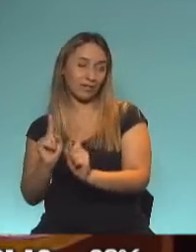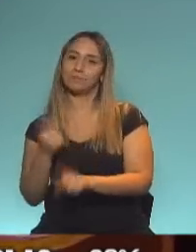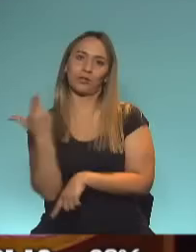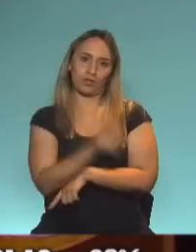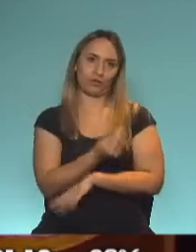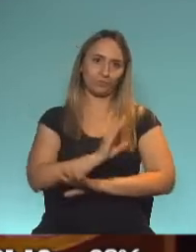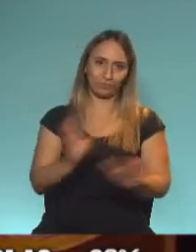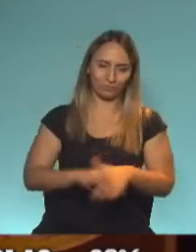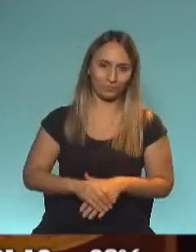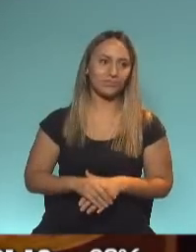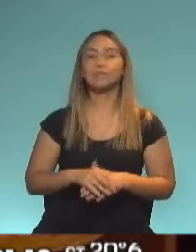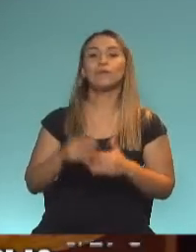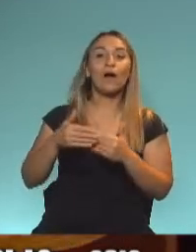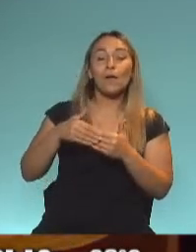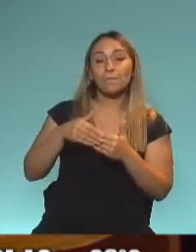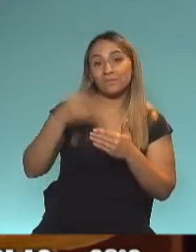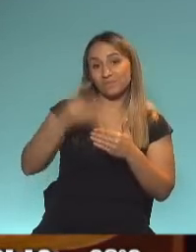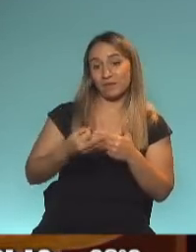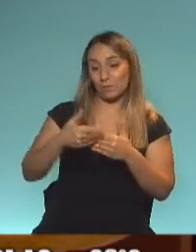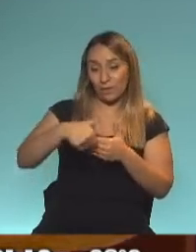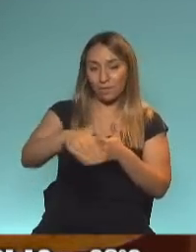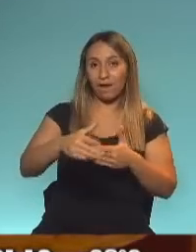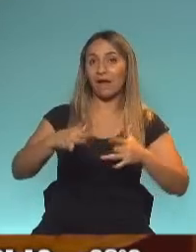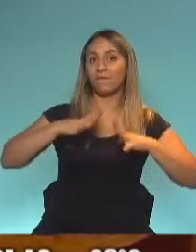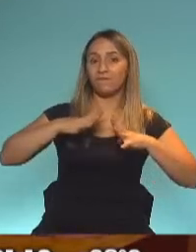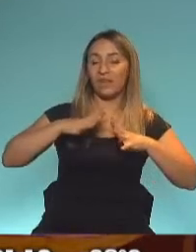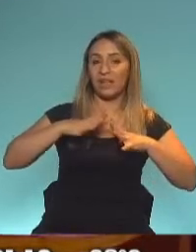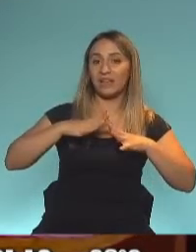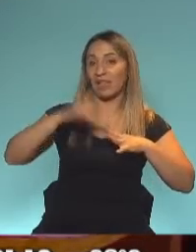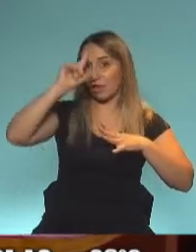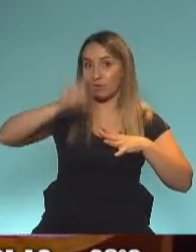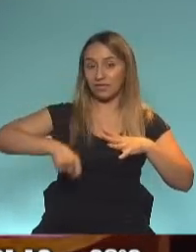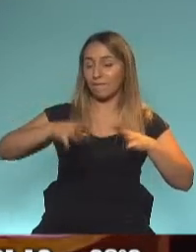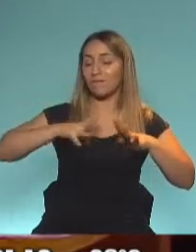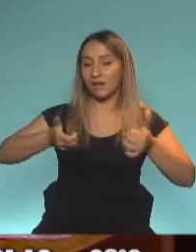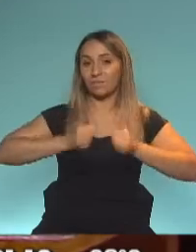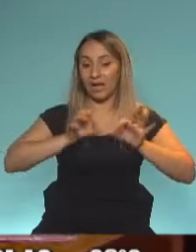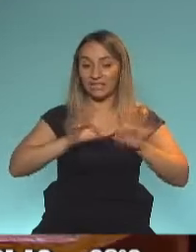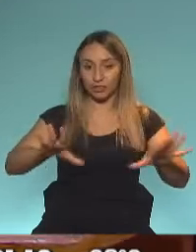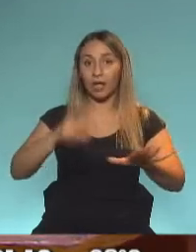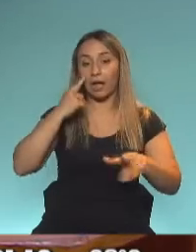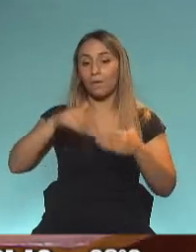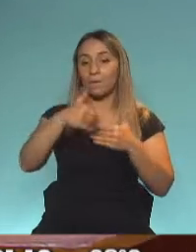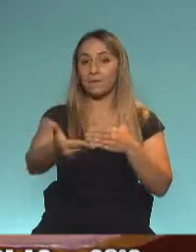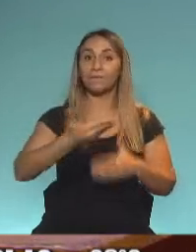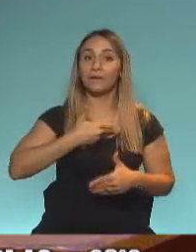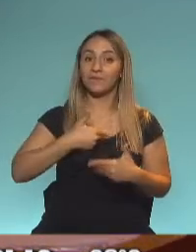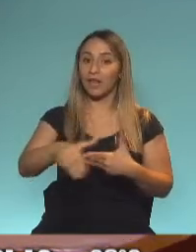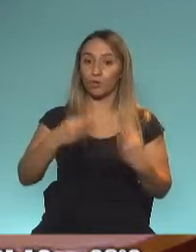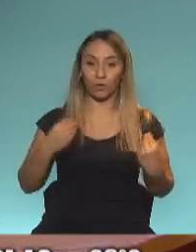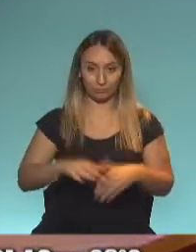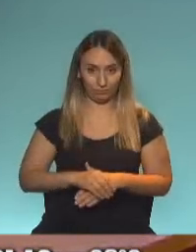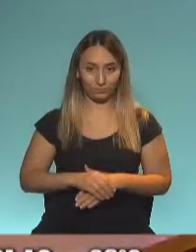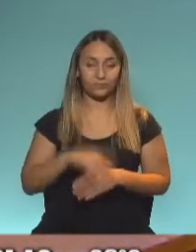minutos nada más, días nada más, de la feria judicial, por lo cual habrá que esperar qué es lo que sucede en febrero. Así es, Ariel, y una entrevista, por supuesto,